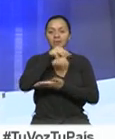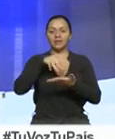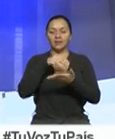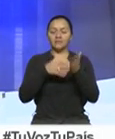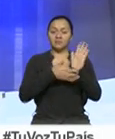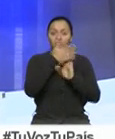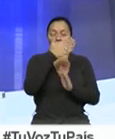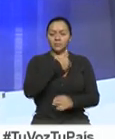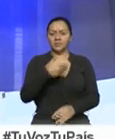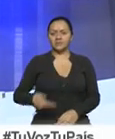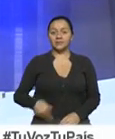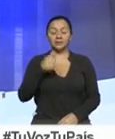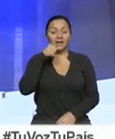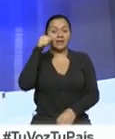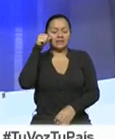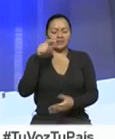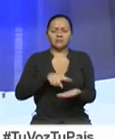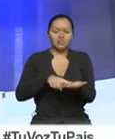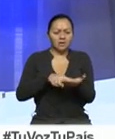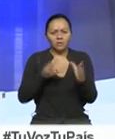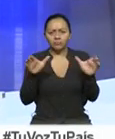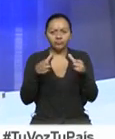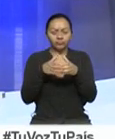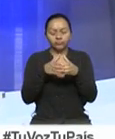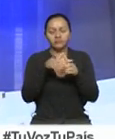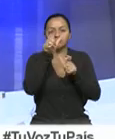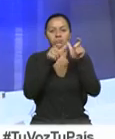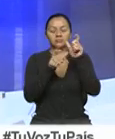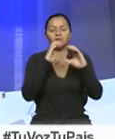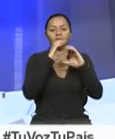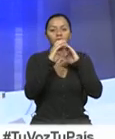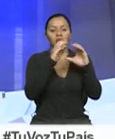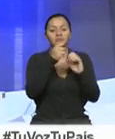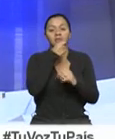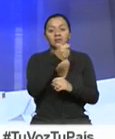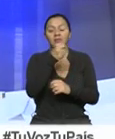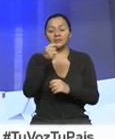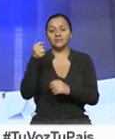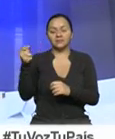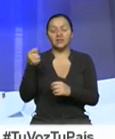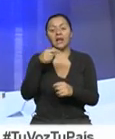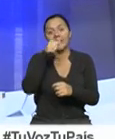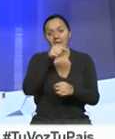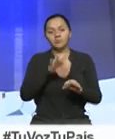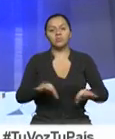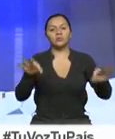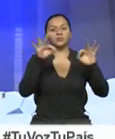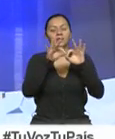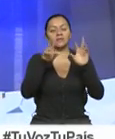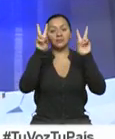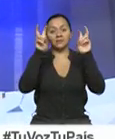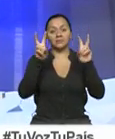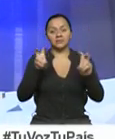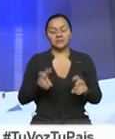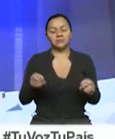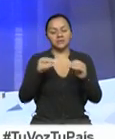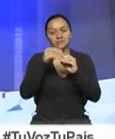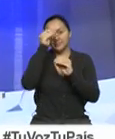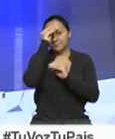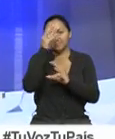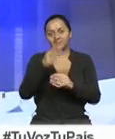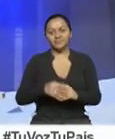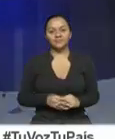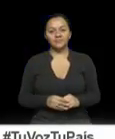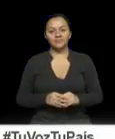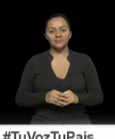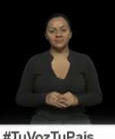República, Rafael Correa, mantuvo un conversatorio con medios de comunicación en donde destacó importantes temas que se lo contamos a